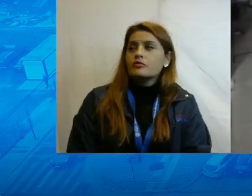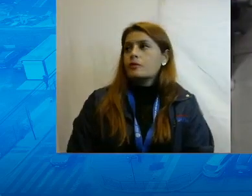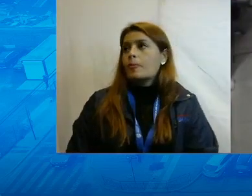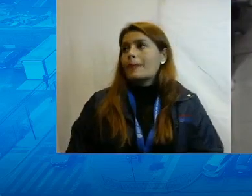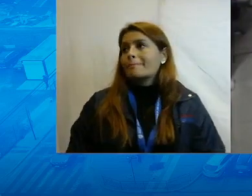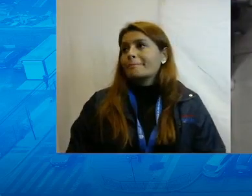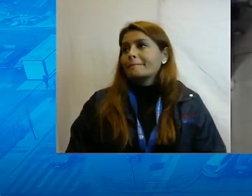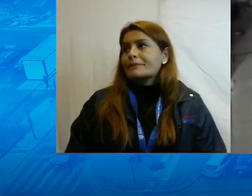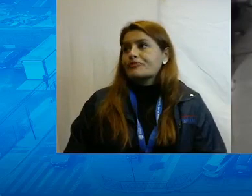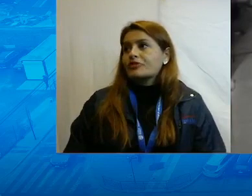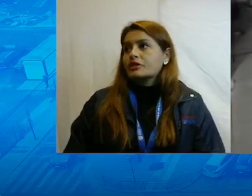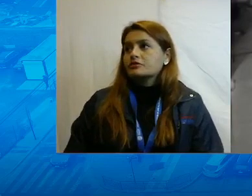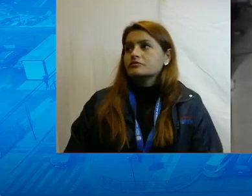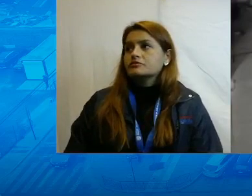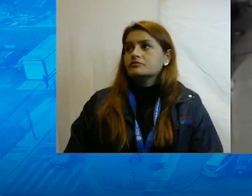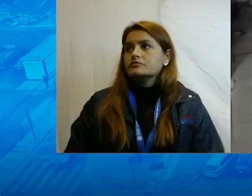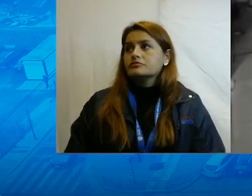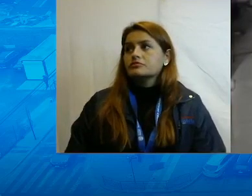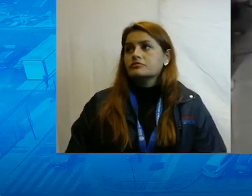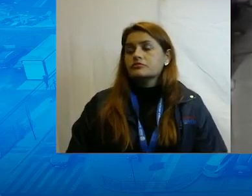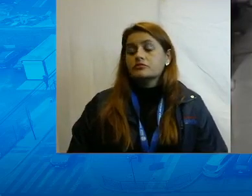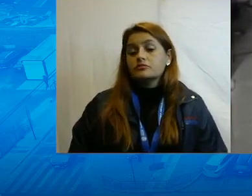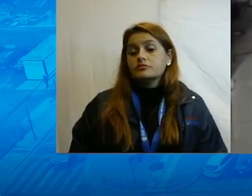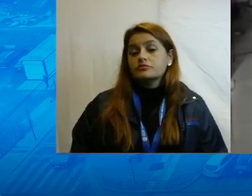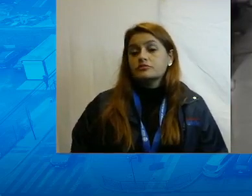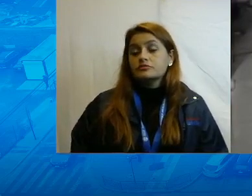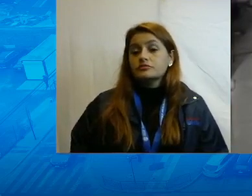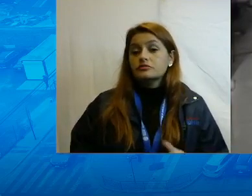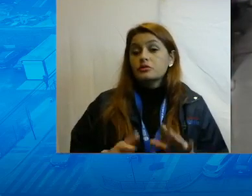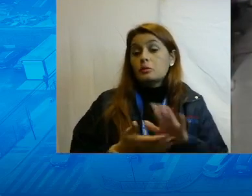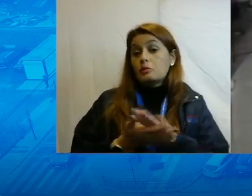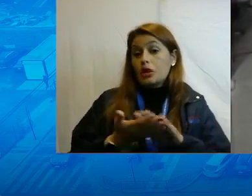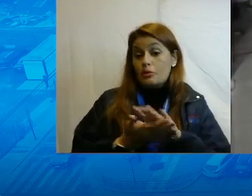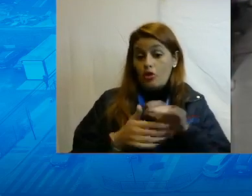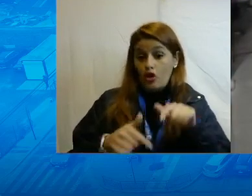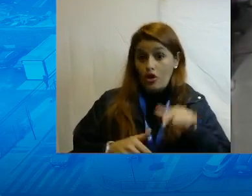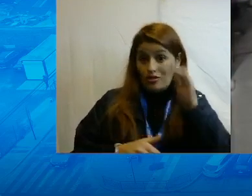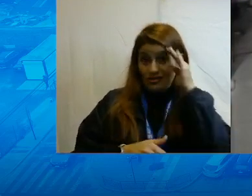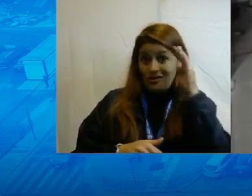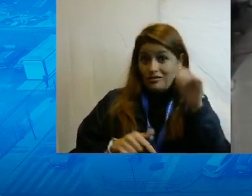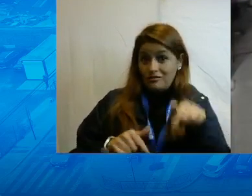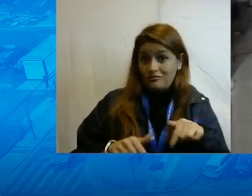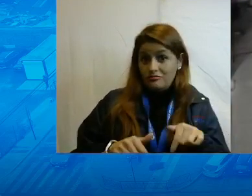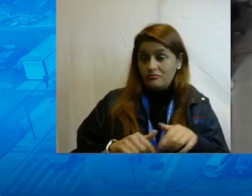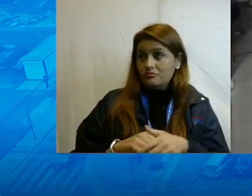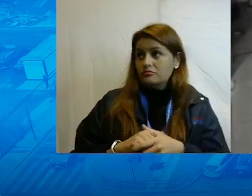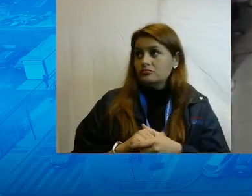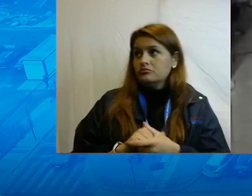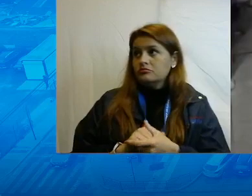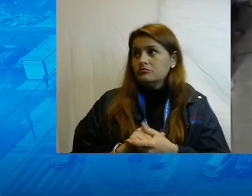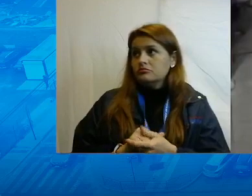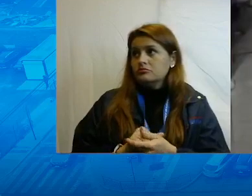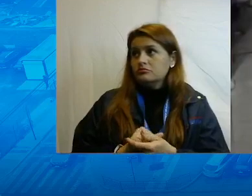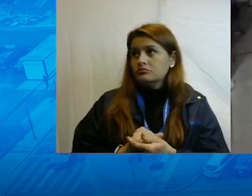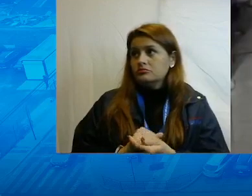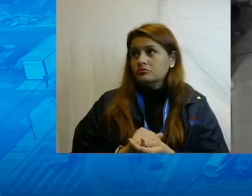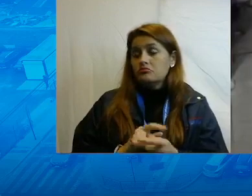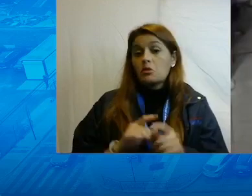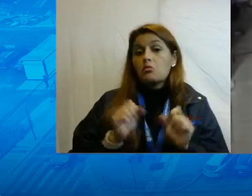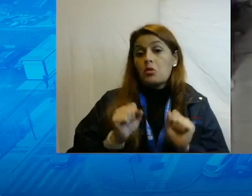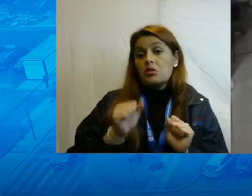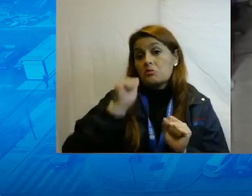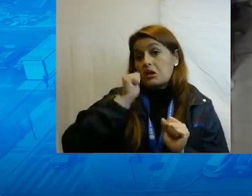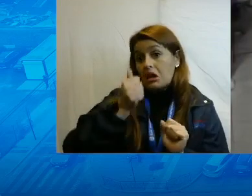saber. No, en nuestra agenda, por ejemplo, hoy día. Más o menos, ¿cuántos están? Sí, al otro día, si hay